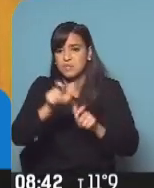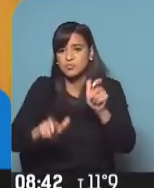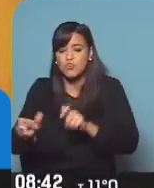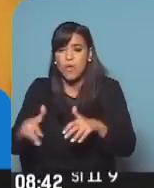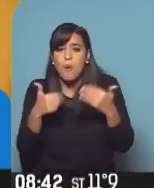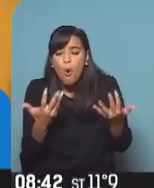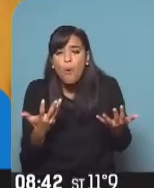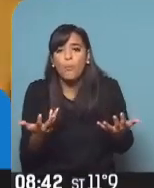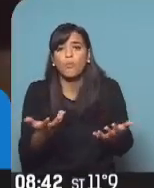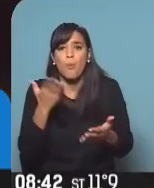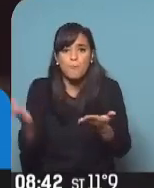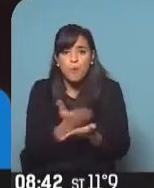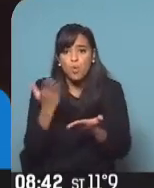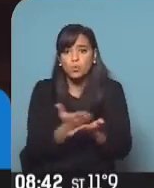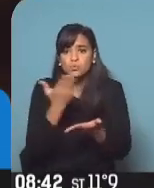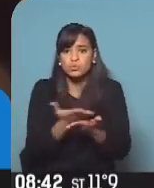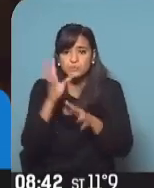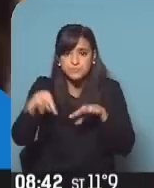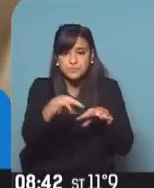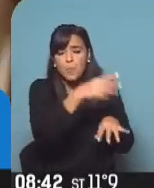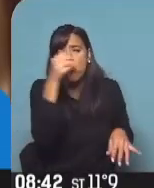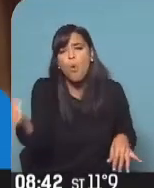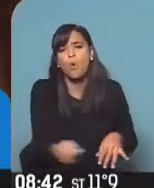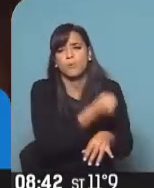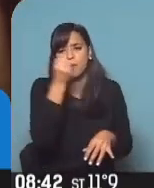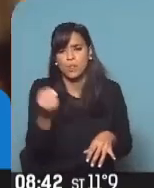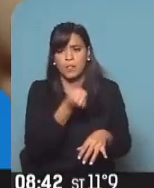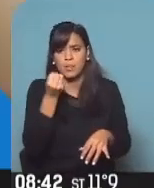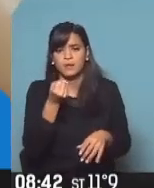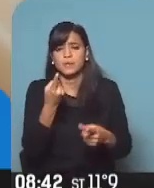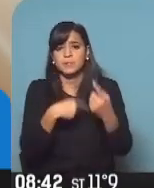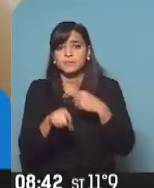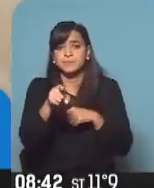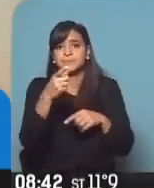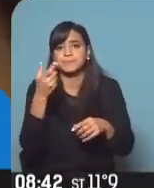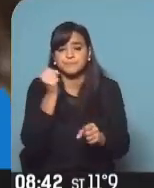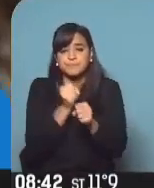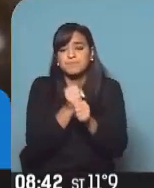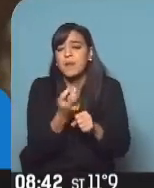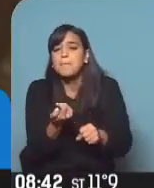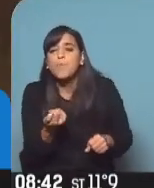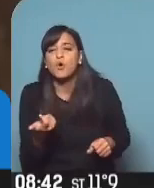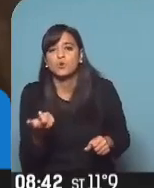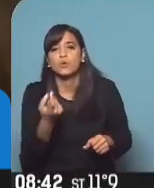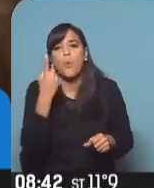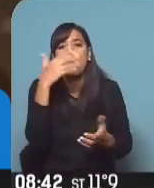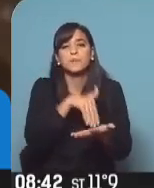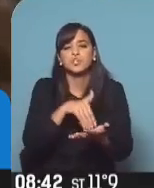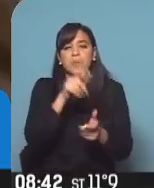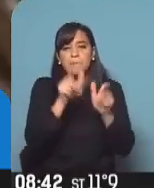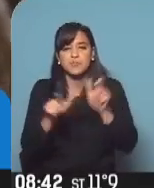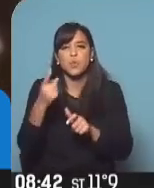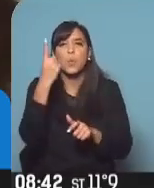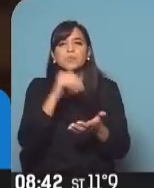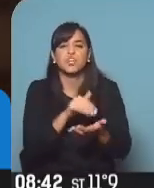supuesto que la producción agropecuaria en argentina es muy importante pero en cantidad de empleo es pequeña no no más de un millón de personas un